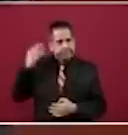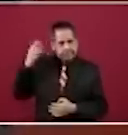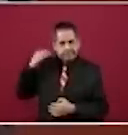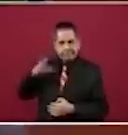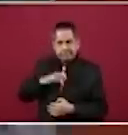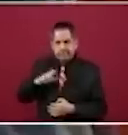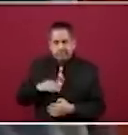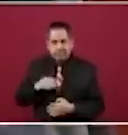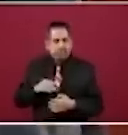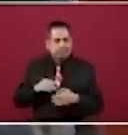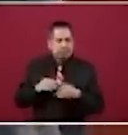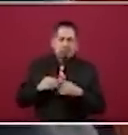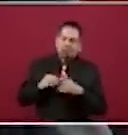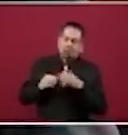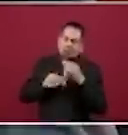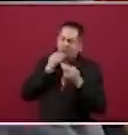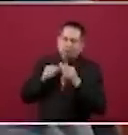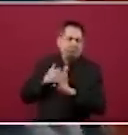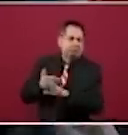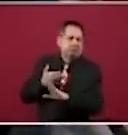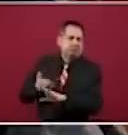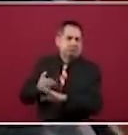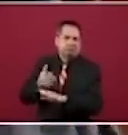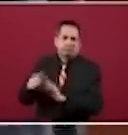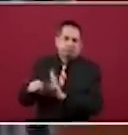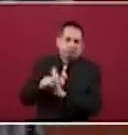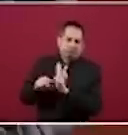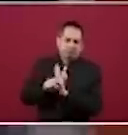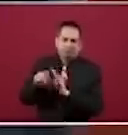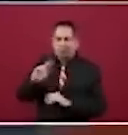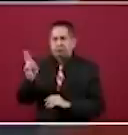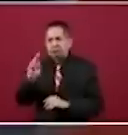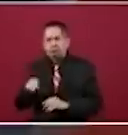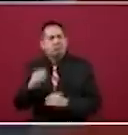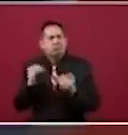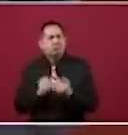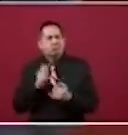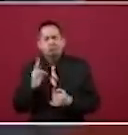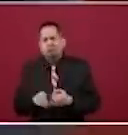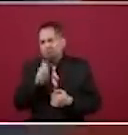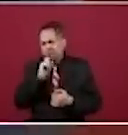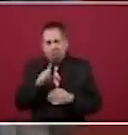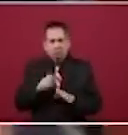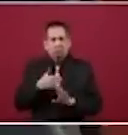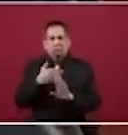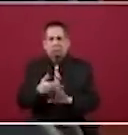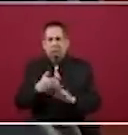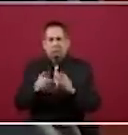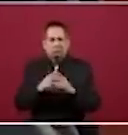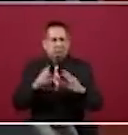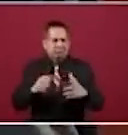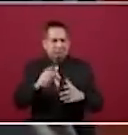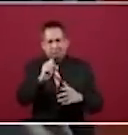toda una campaña en contra. ¿Cómo la hubo en contra de la educación